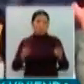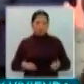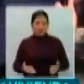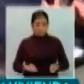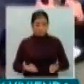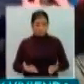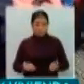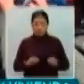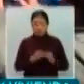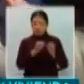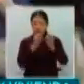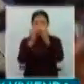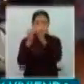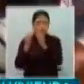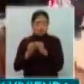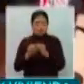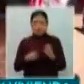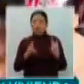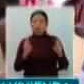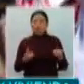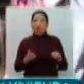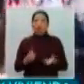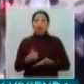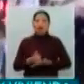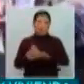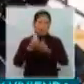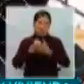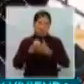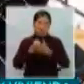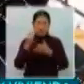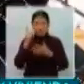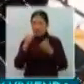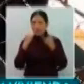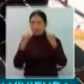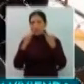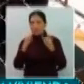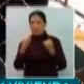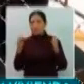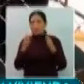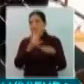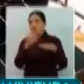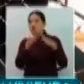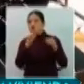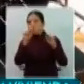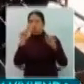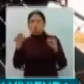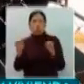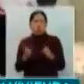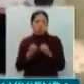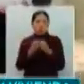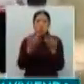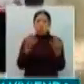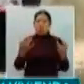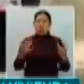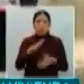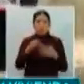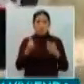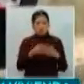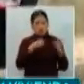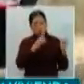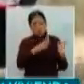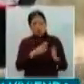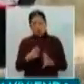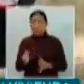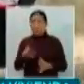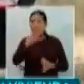cartográfica precisamente permite contar con información que va a posibilitar la organización del